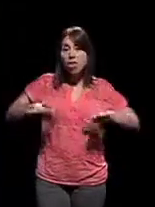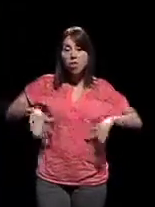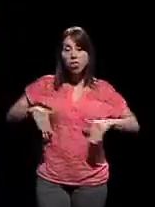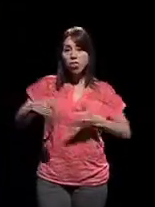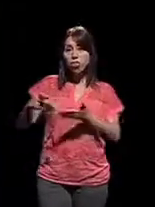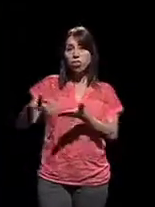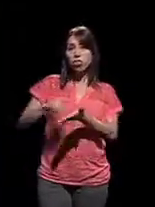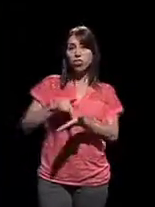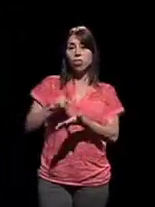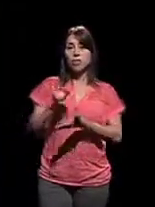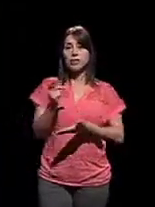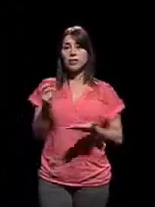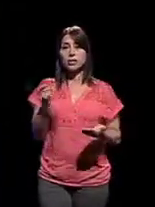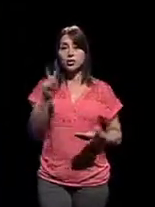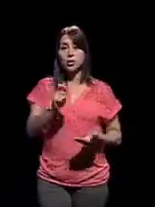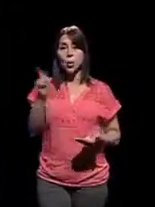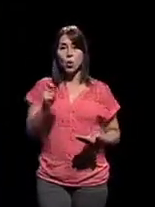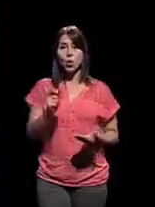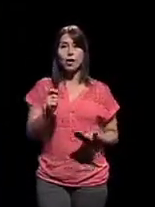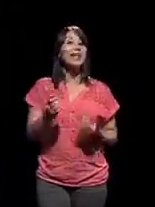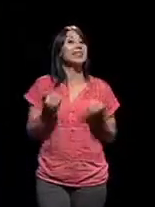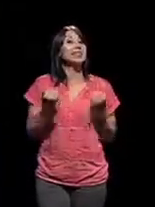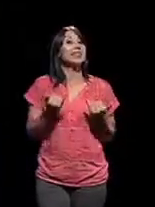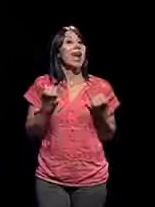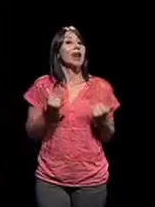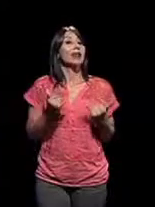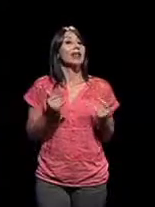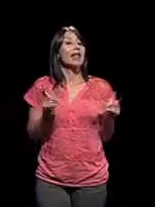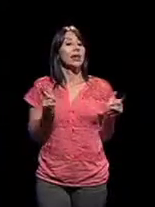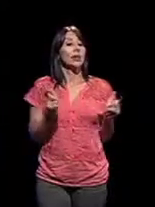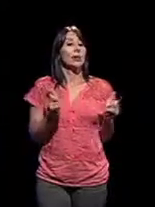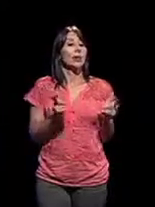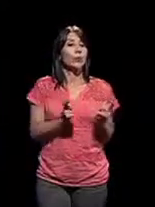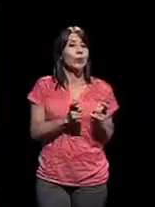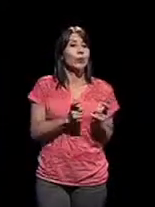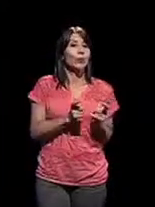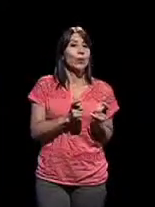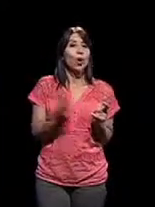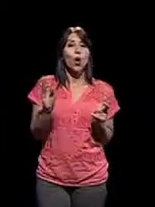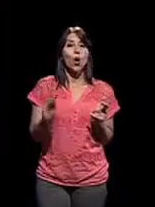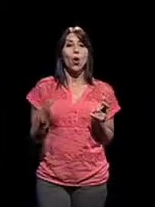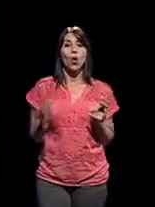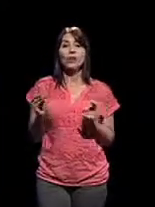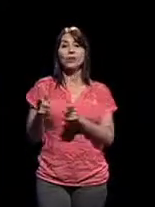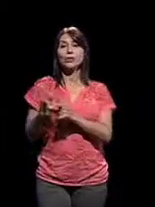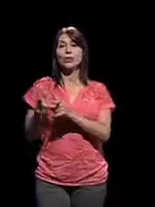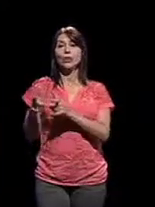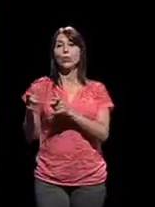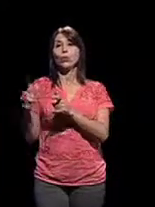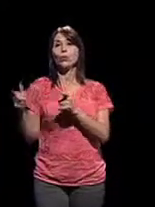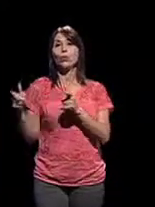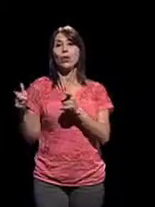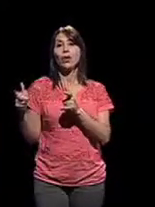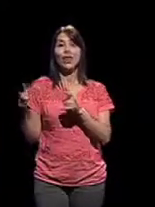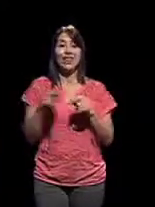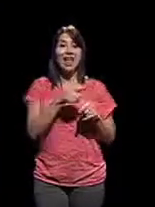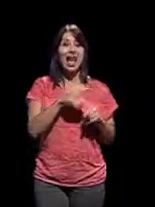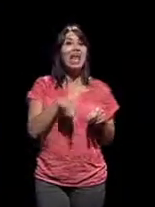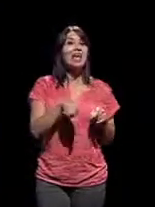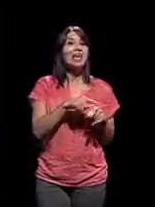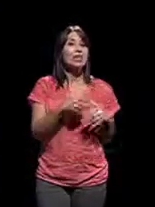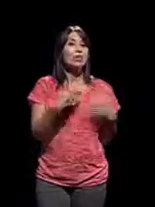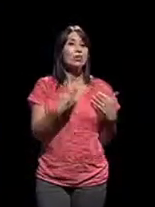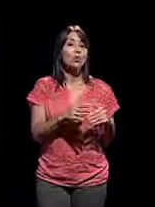Si ahorita que hay menos adultos mayores, ¿verdad?, con respecto a la población más joven, hay 4 de cada 10 adultos mayores sin pensión,